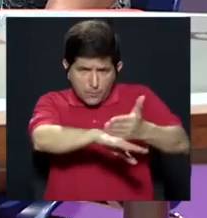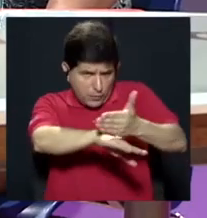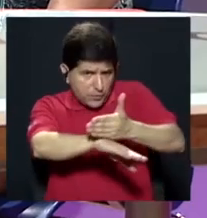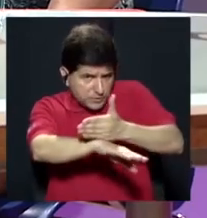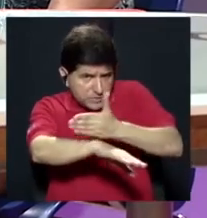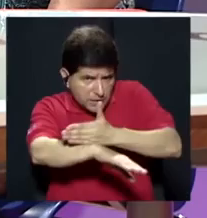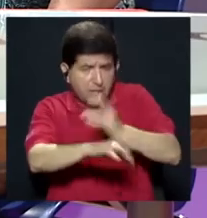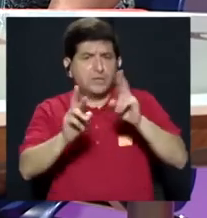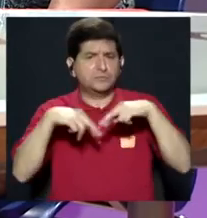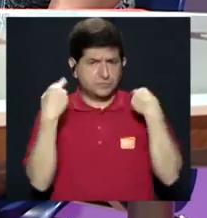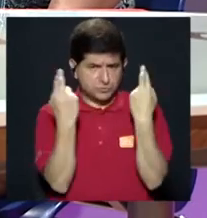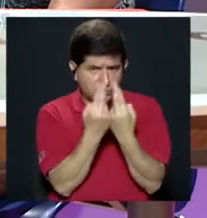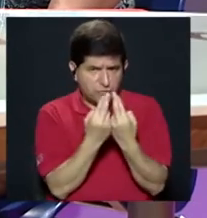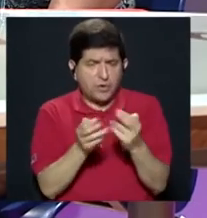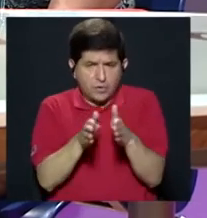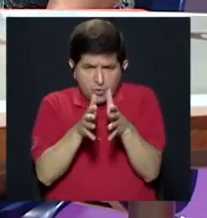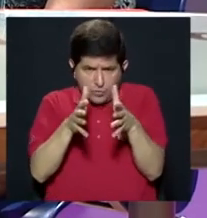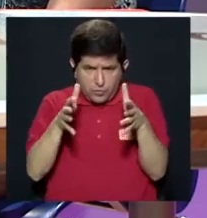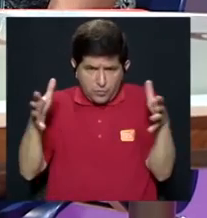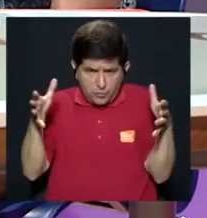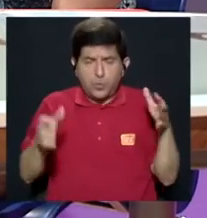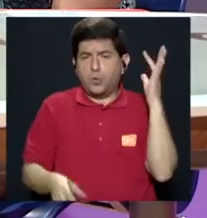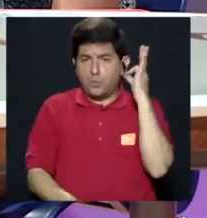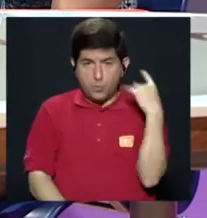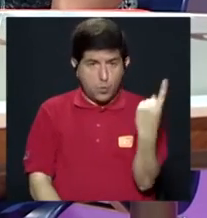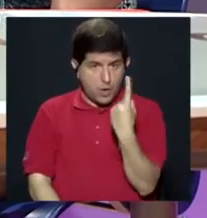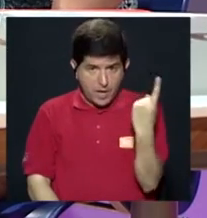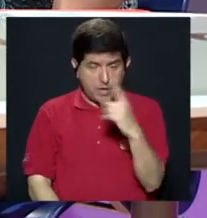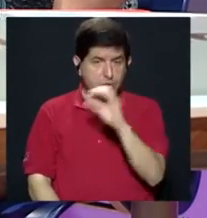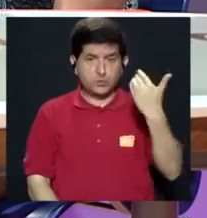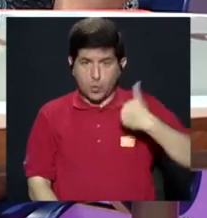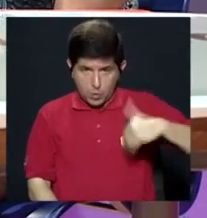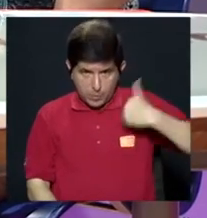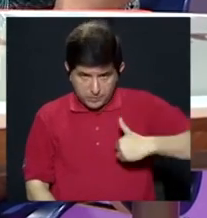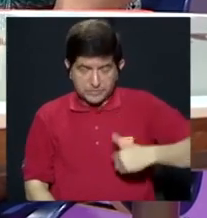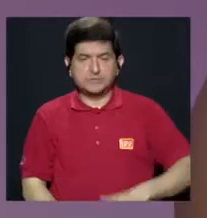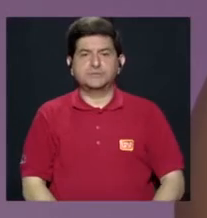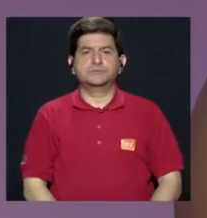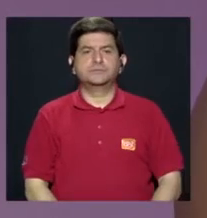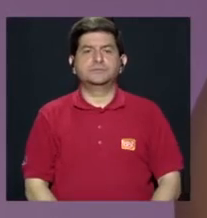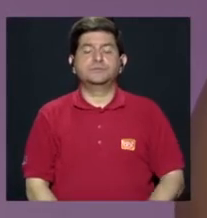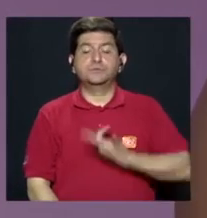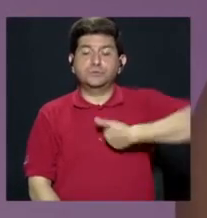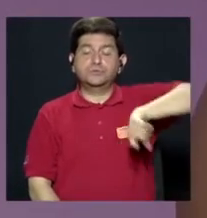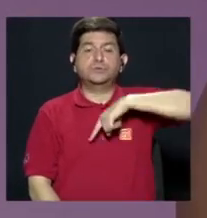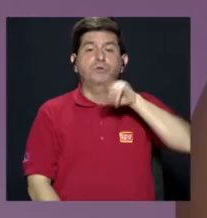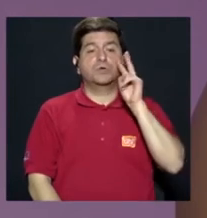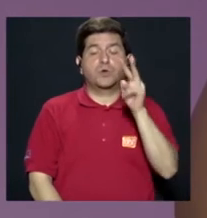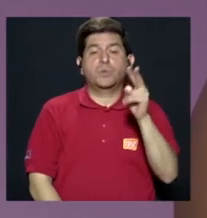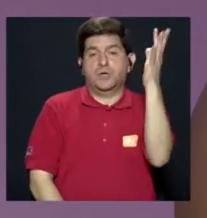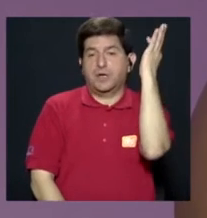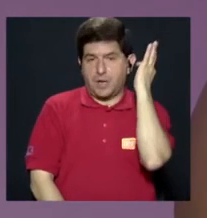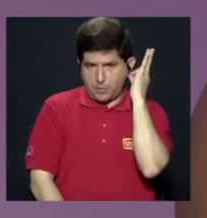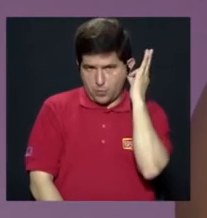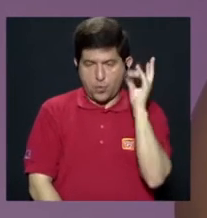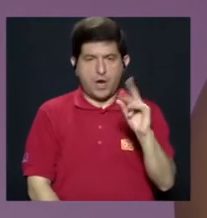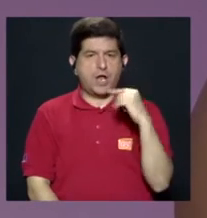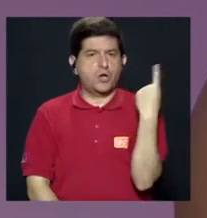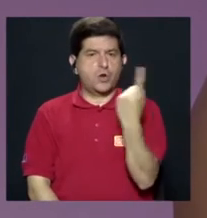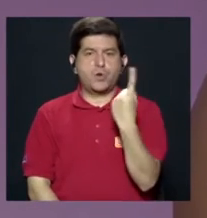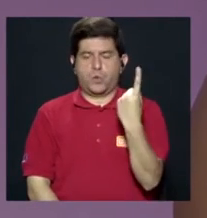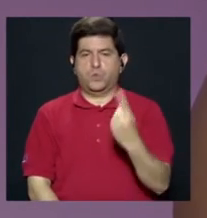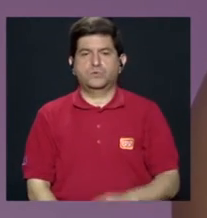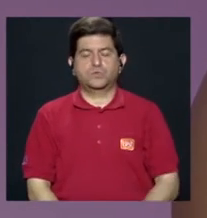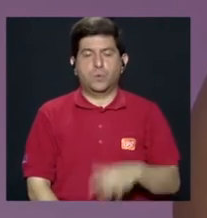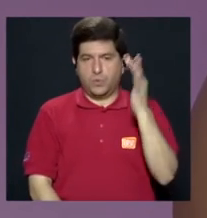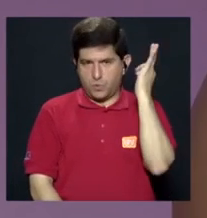ido reuniendo más mujeres? ¿Solo mujeres? ¿Hay varones? Digamos, nosotros vemos a la mujer, no solamente viendo